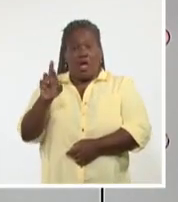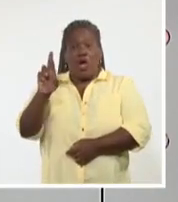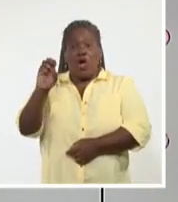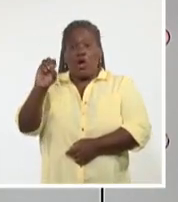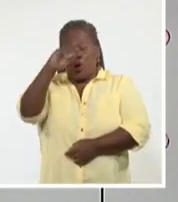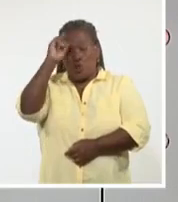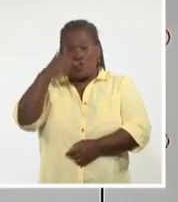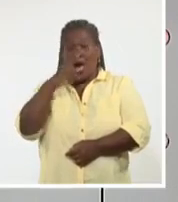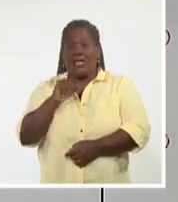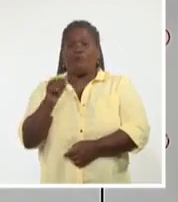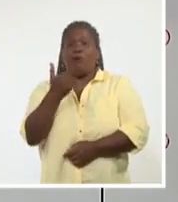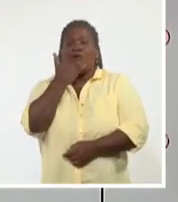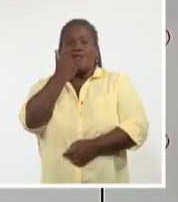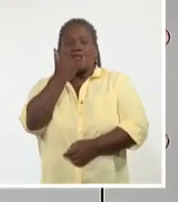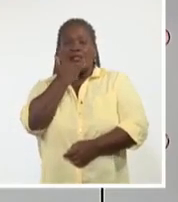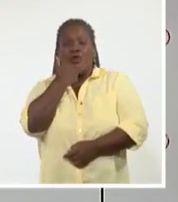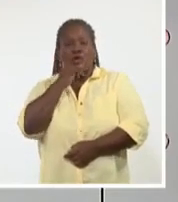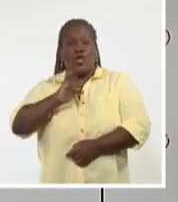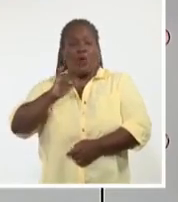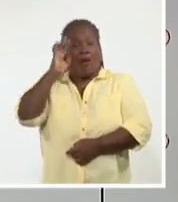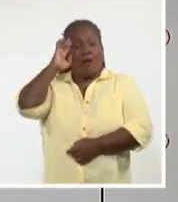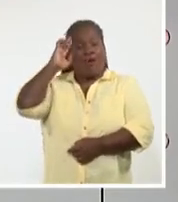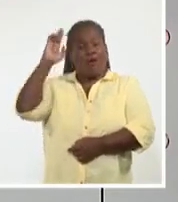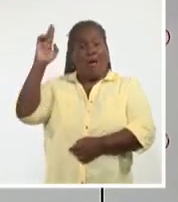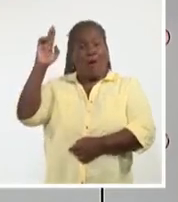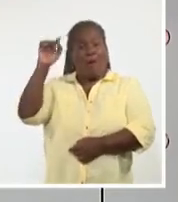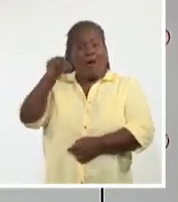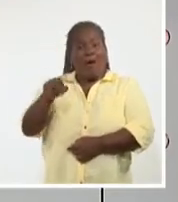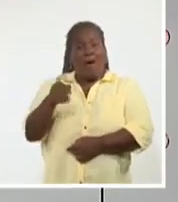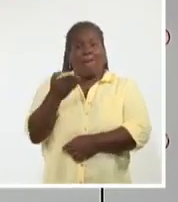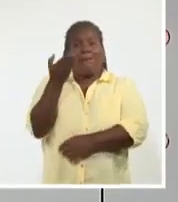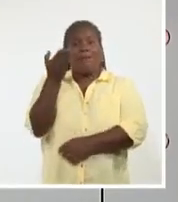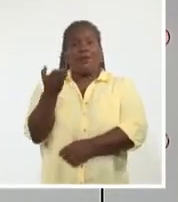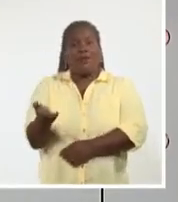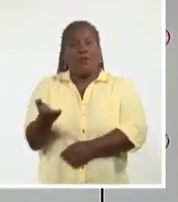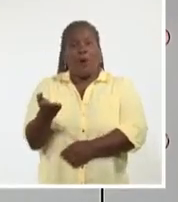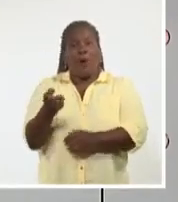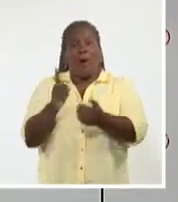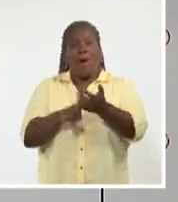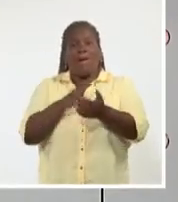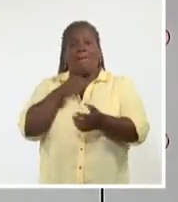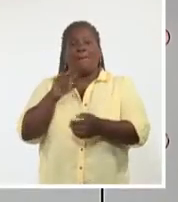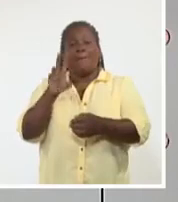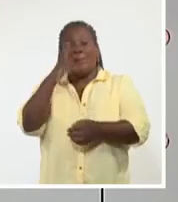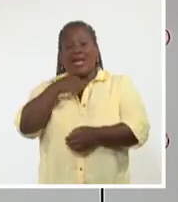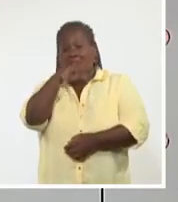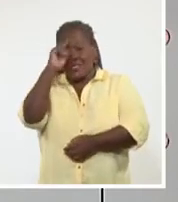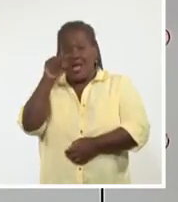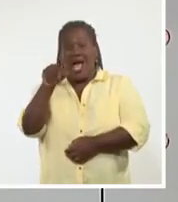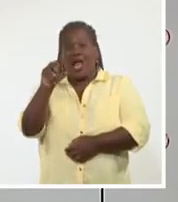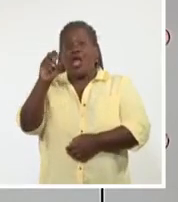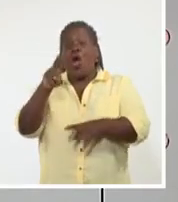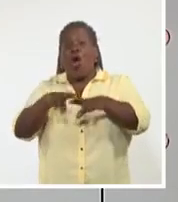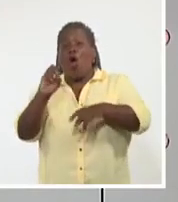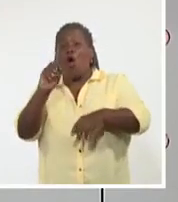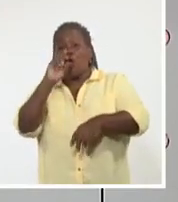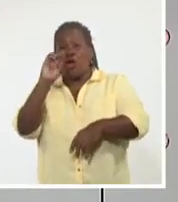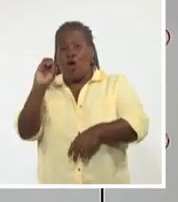meteduras de pata en público como aquella que todos recordamos de pedirle peras al horno no al olmo como debiera ser